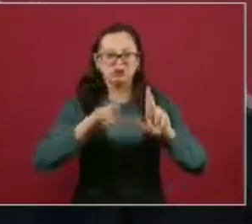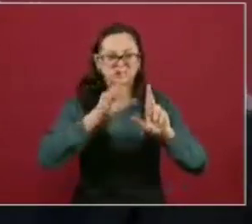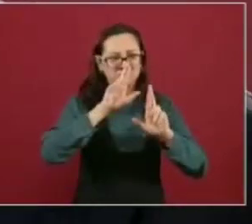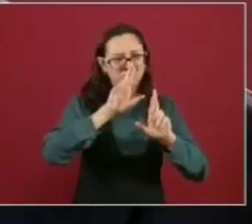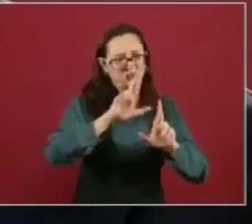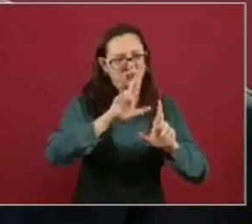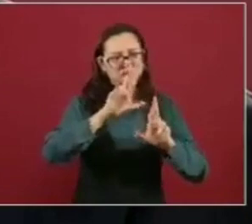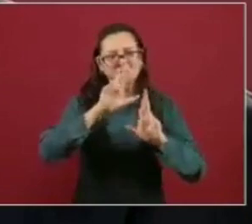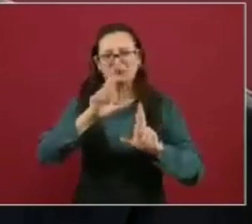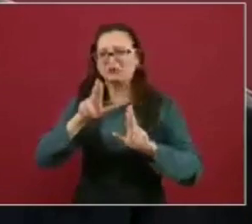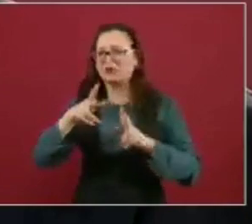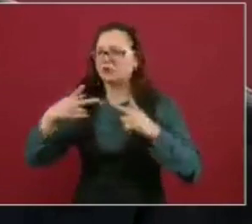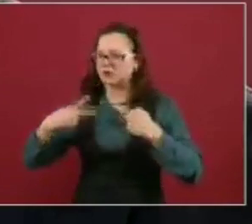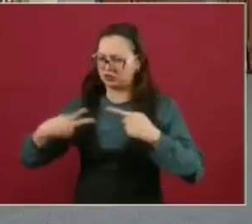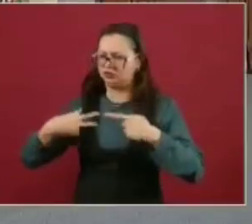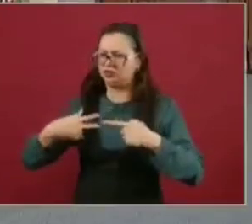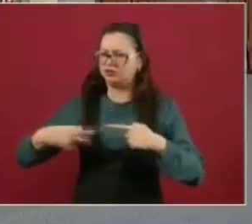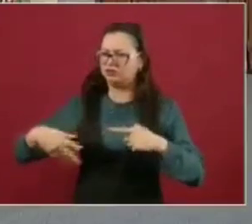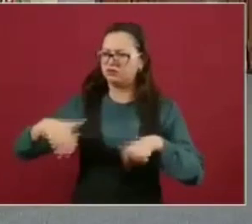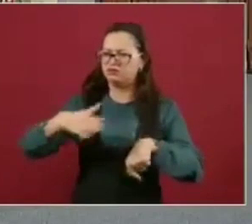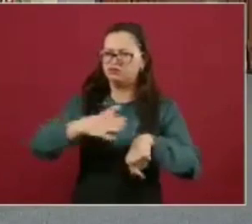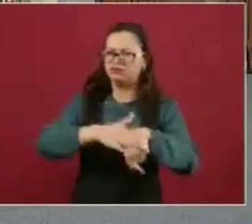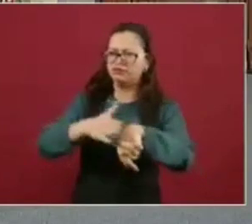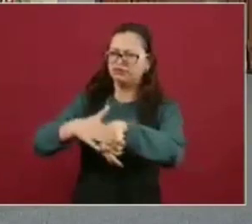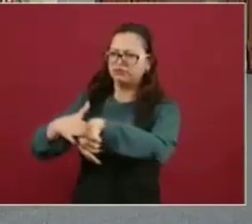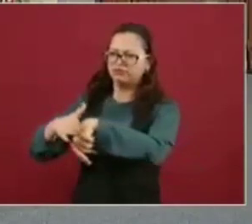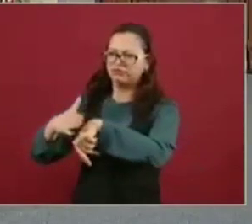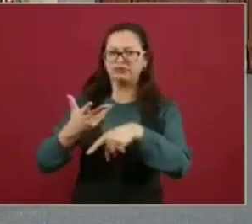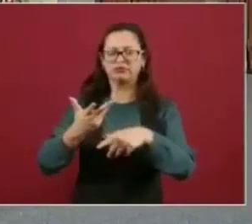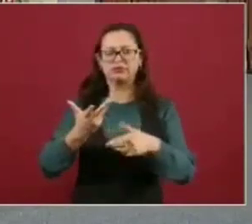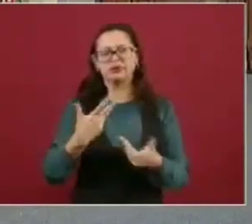ayúdenme, avisarles, hay que mandarles,